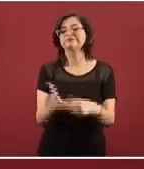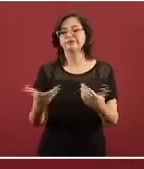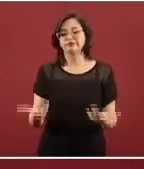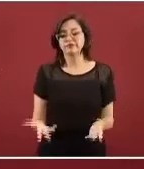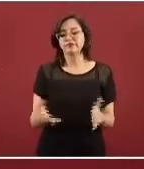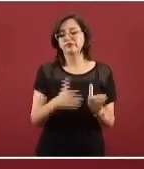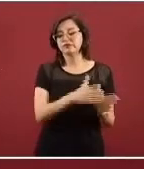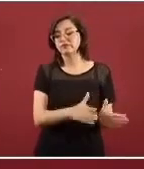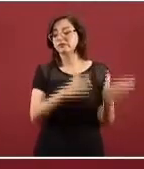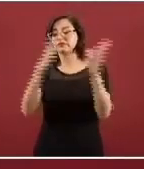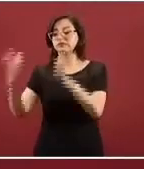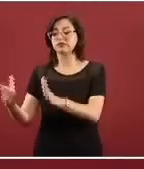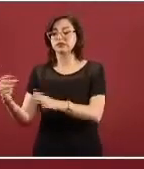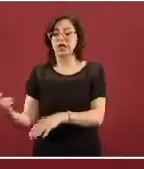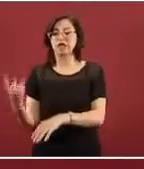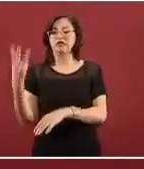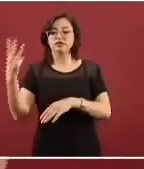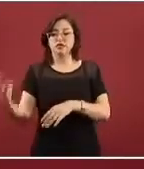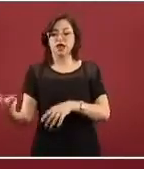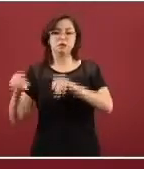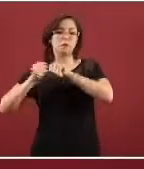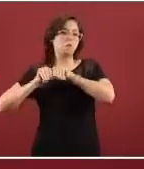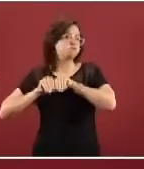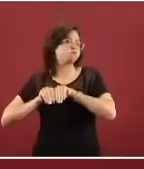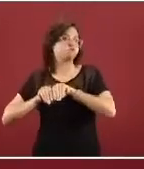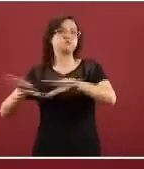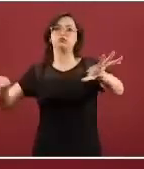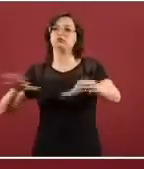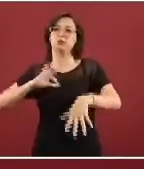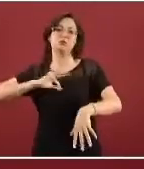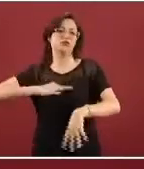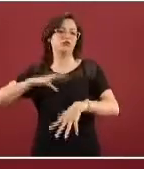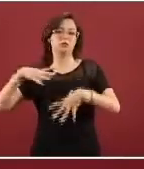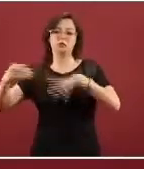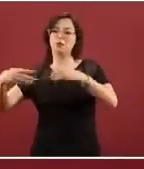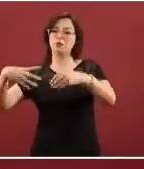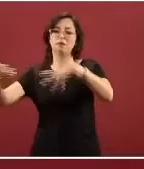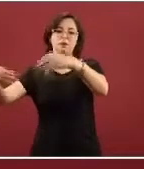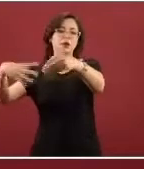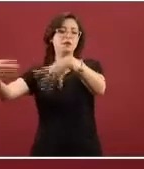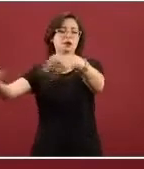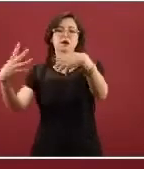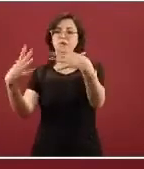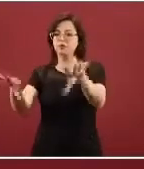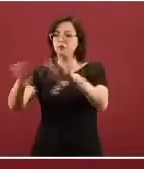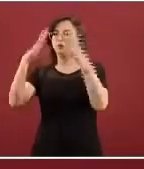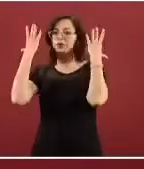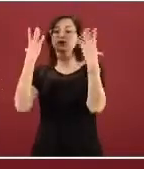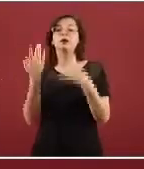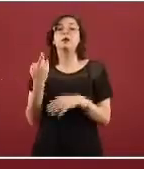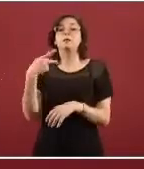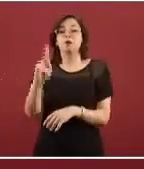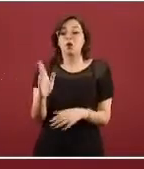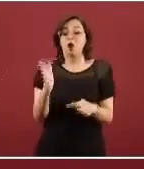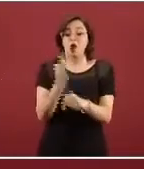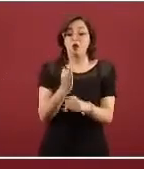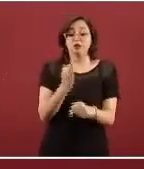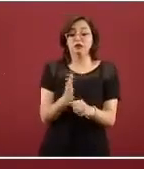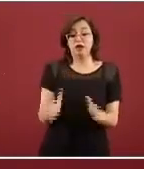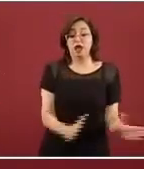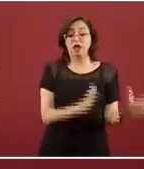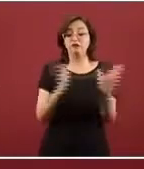durante la fase 3, que es la fase de dispersión comunitaria, la fase de transmisión más rápida, pero que en este